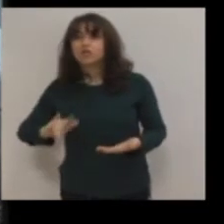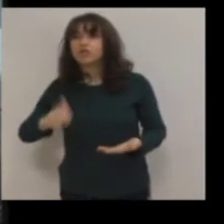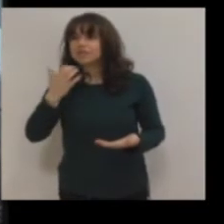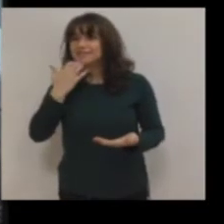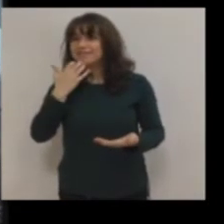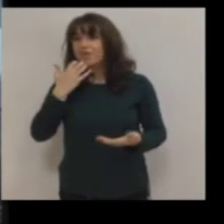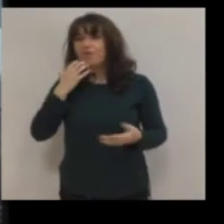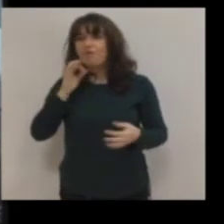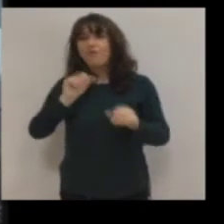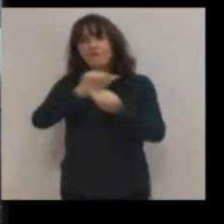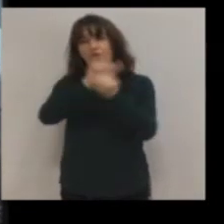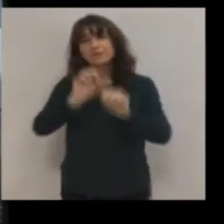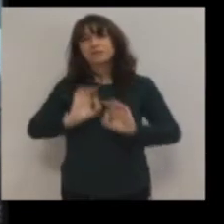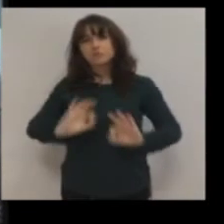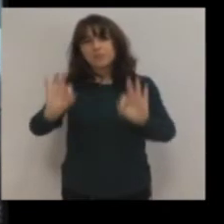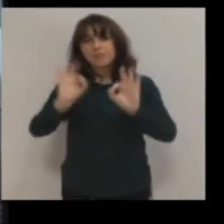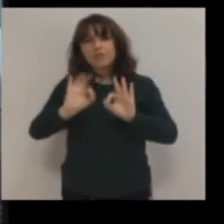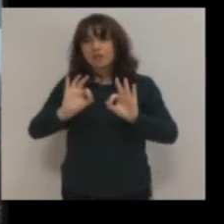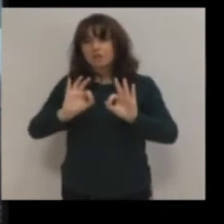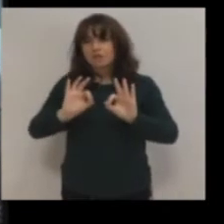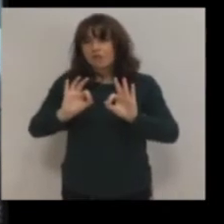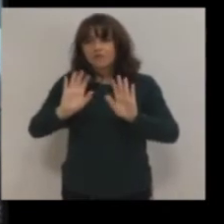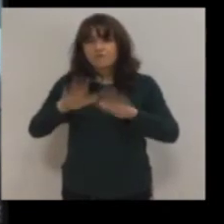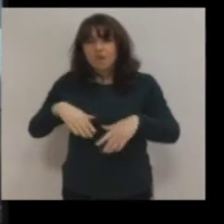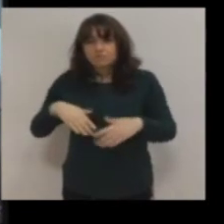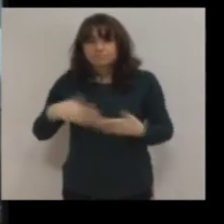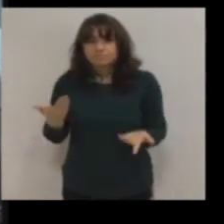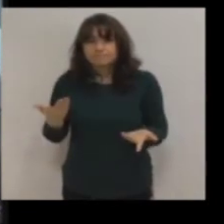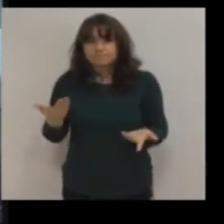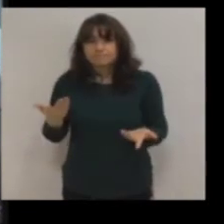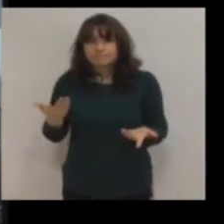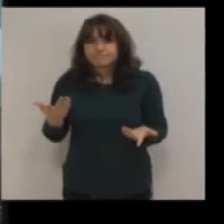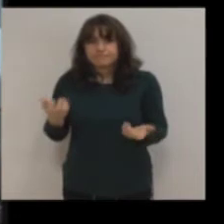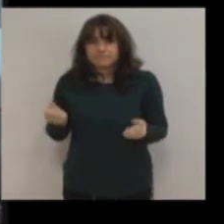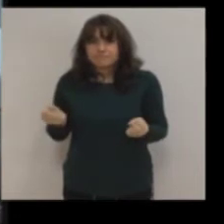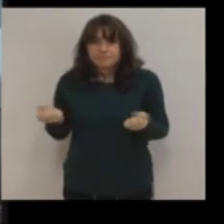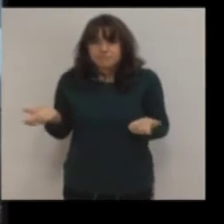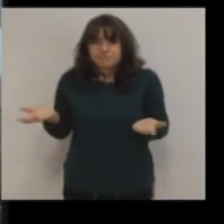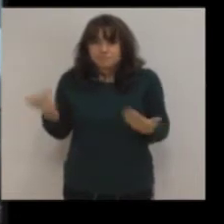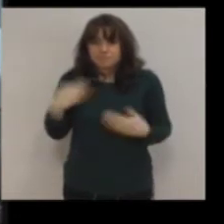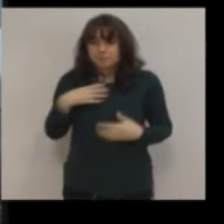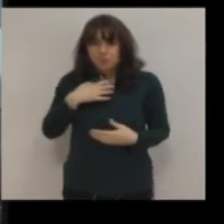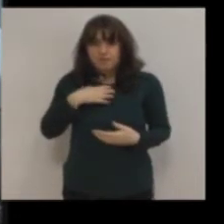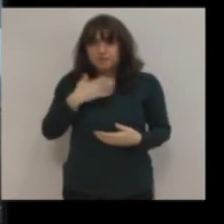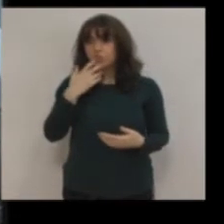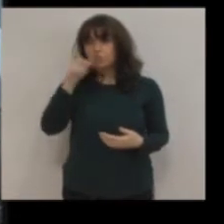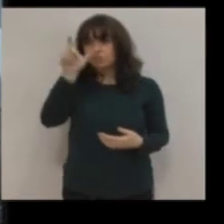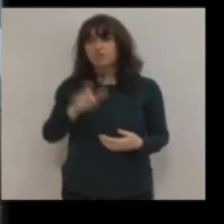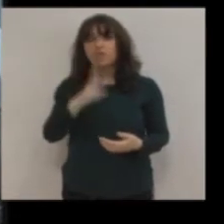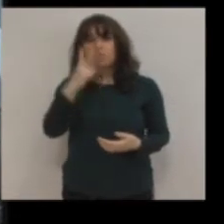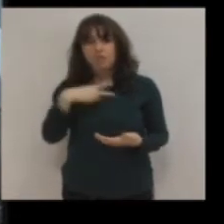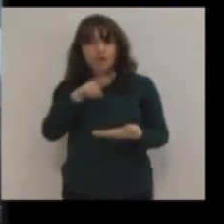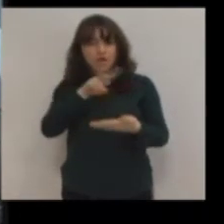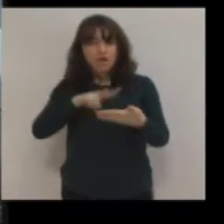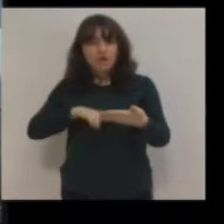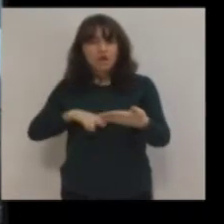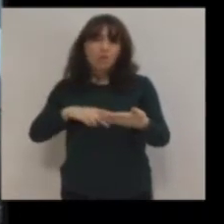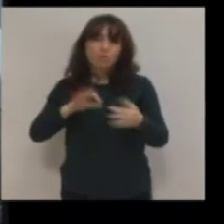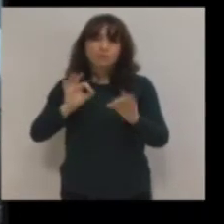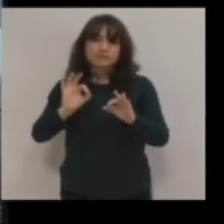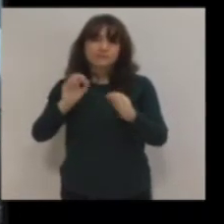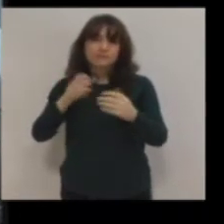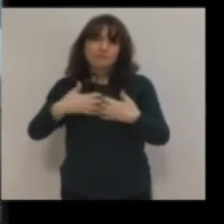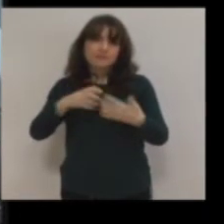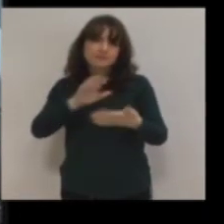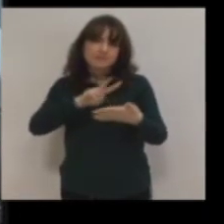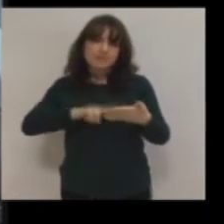determinados formatos, generan indefensión, exactamente igual en el ciudadano. Si no lo puedes leer con una persona ciega, con un lector, porque no está en